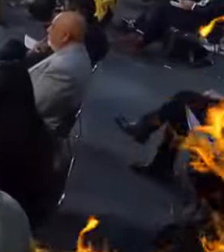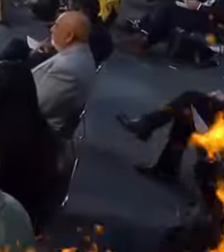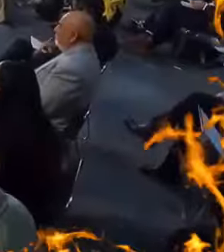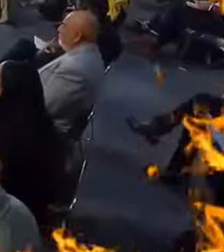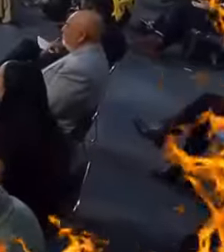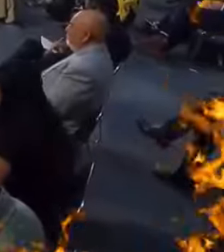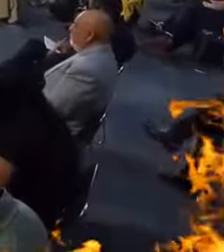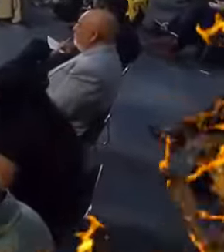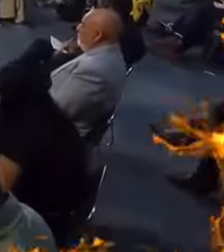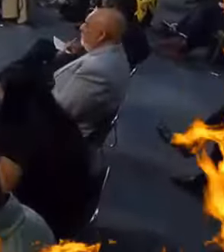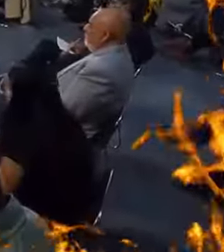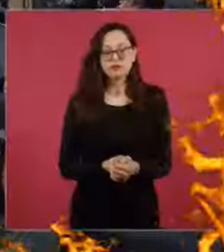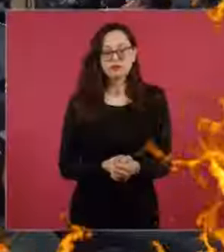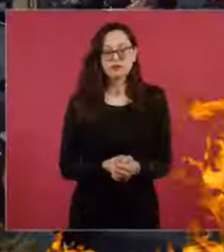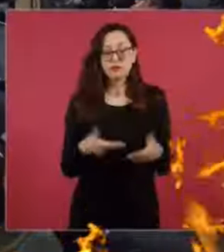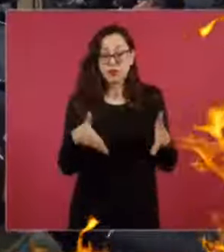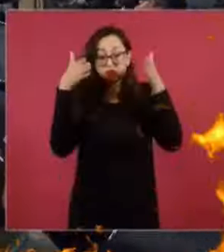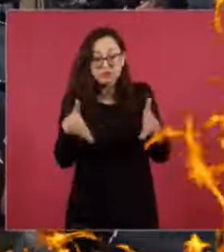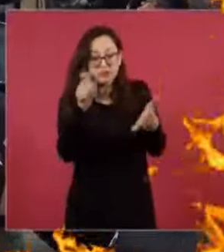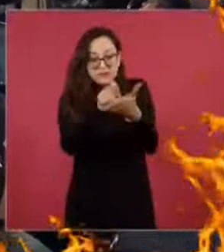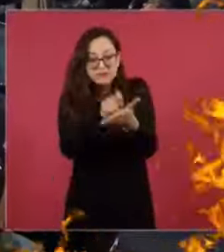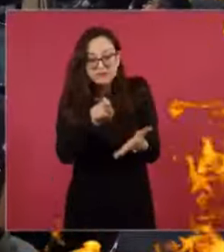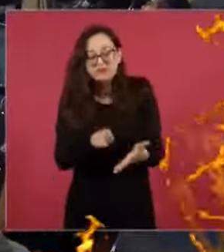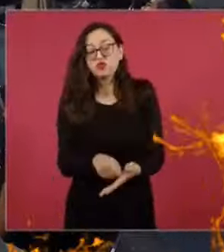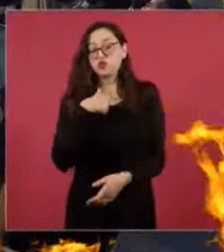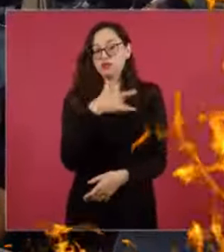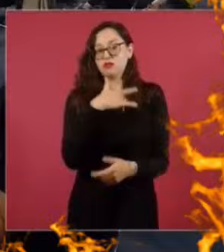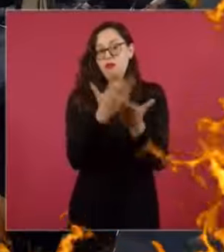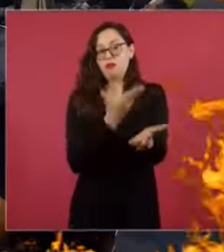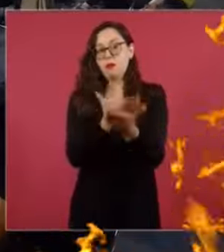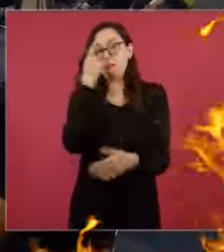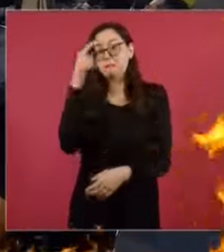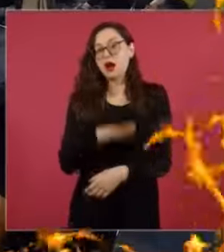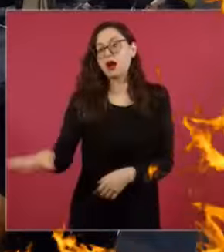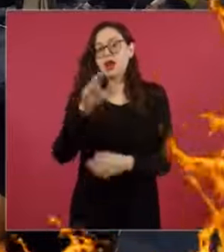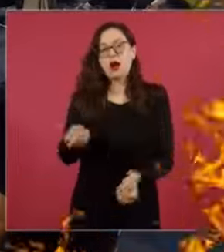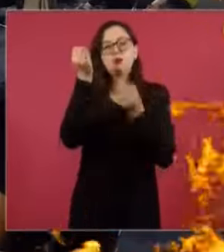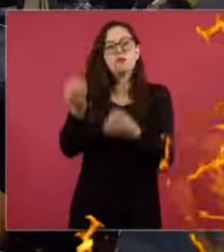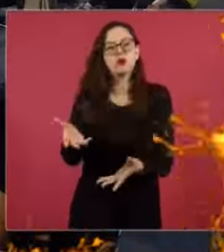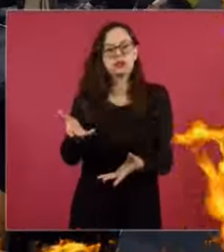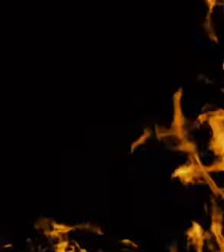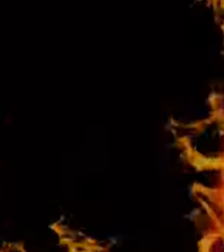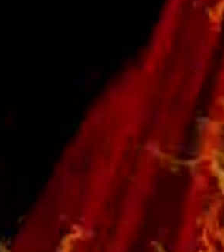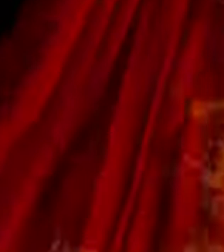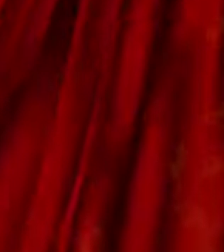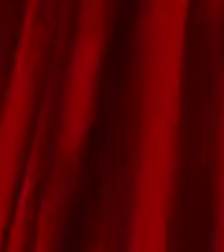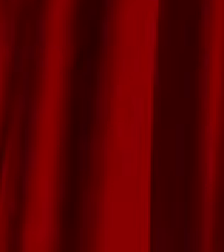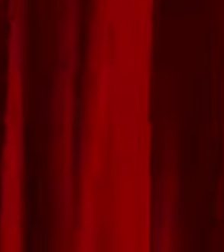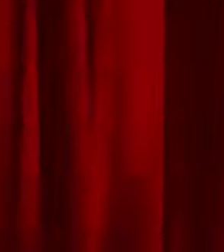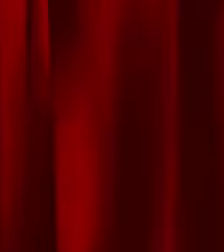ser un aporte para el desarrollo social y cultural y político de nuestro país.